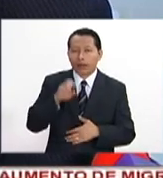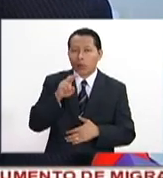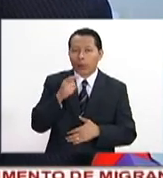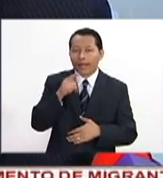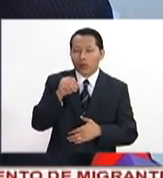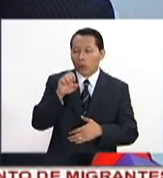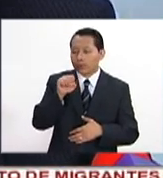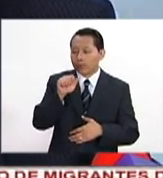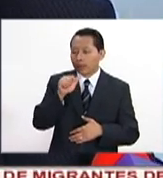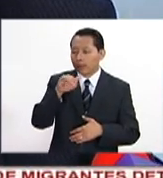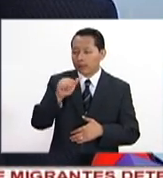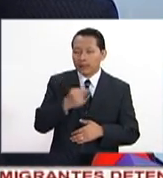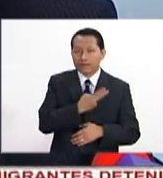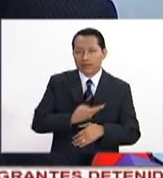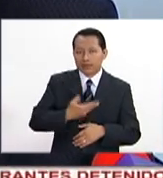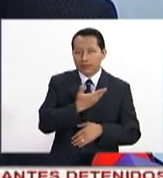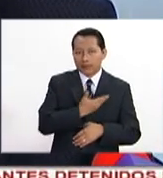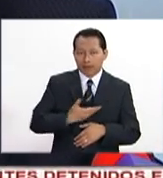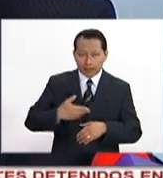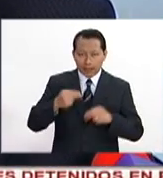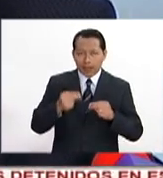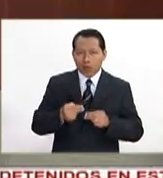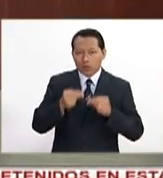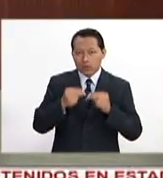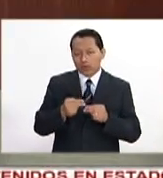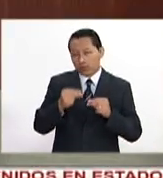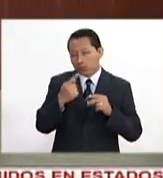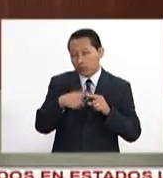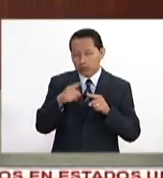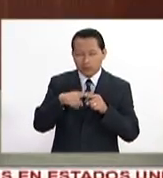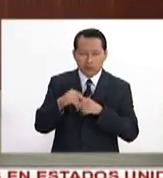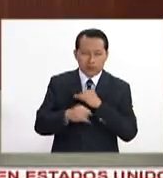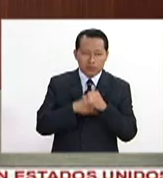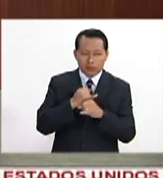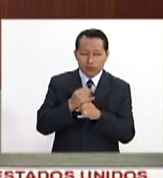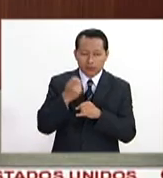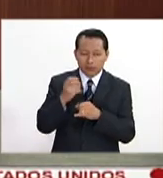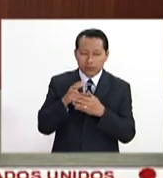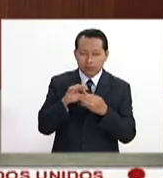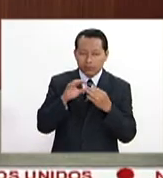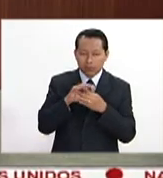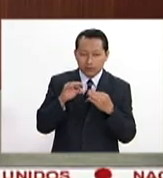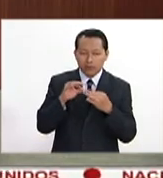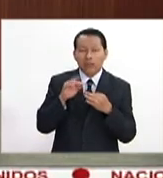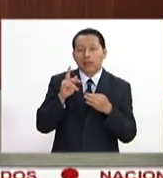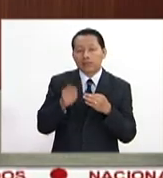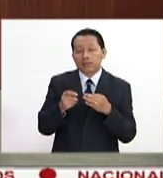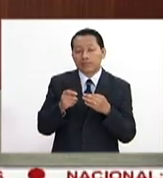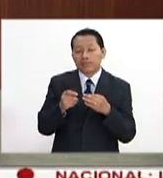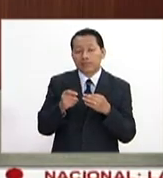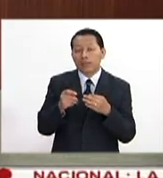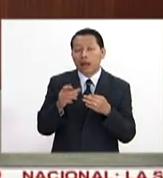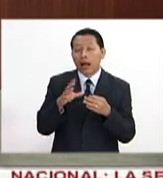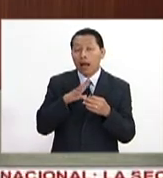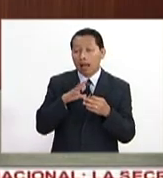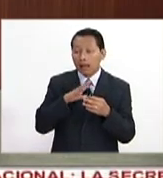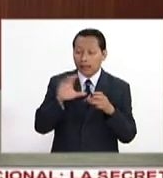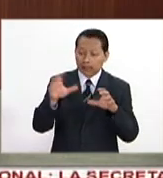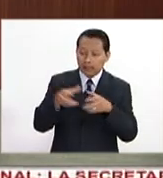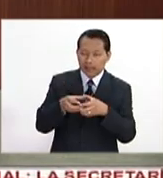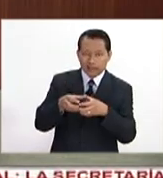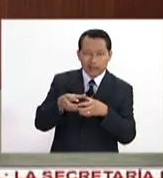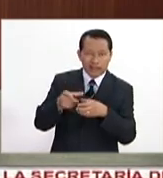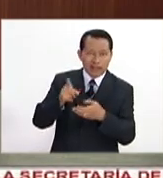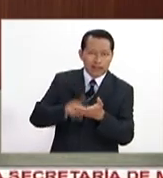Eugenio Salinas, vicepresidente de Negociaciones Internacionales de este organismo, explicó que el llamado Cuarto de Junto va a estar conformado por cerca